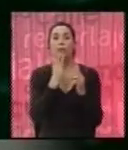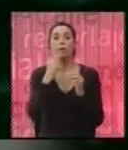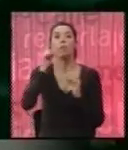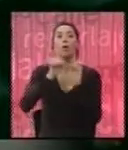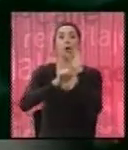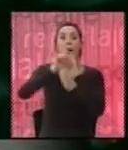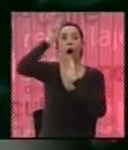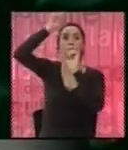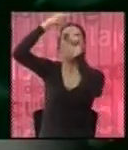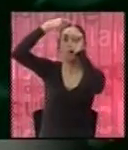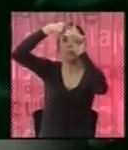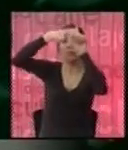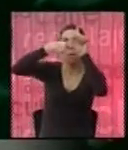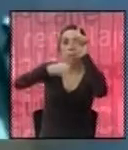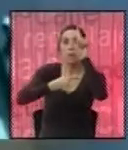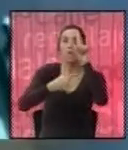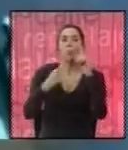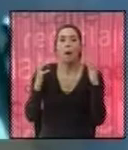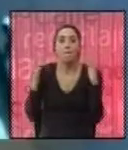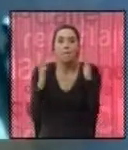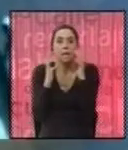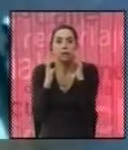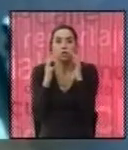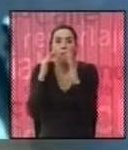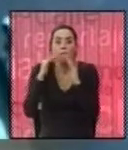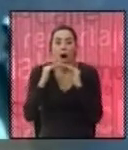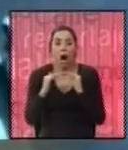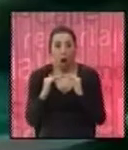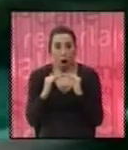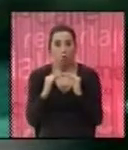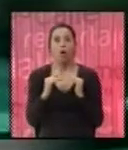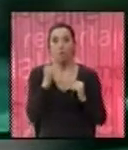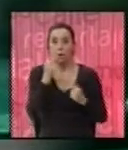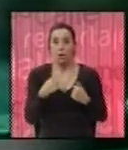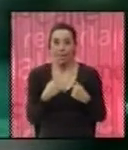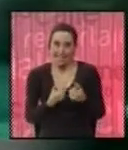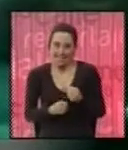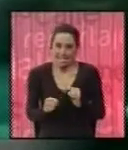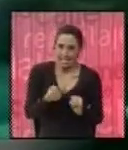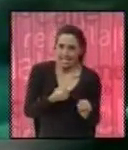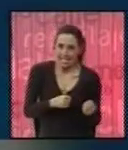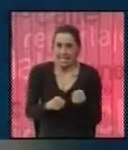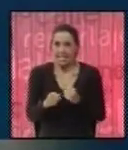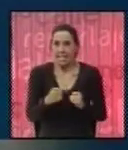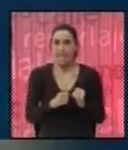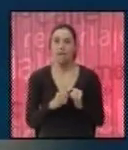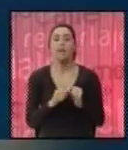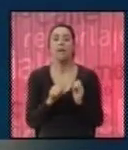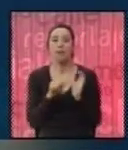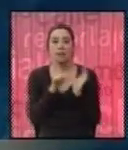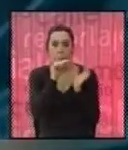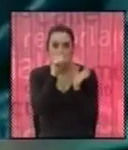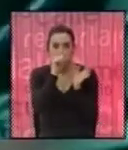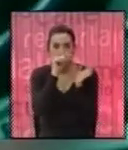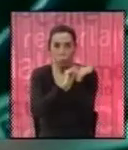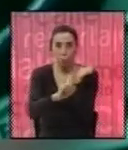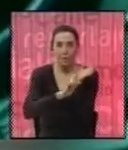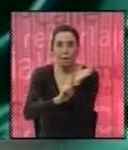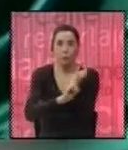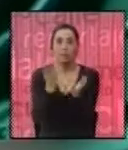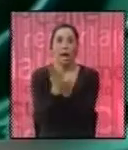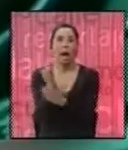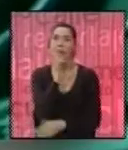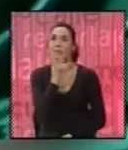bajas temperaturas y baja presión. Sin embargo, él estaba ansioso y no dejó de tuitear a sus seguidores hasta el